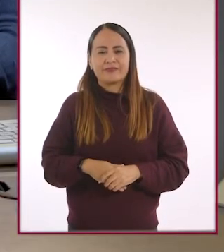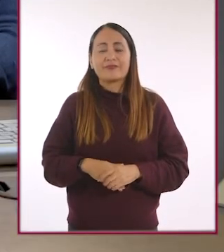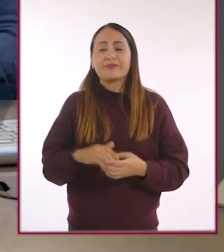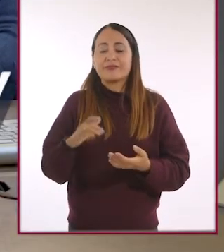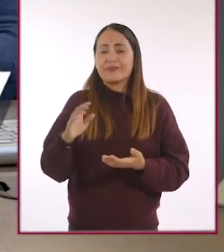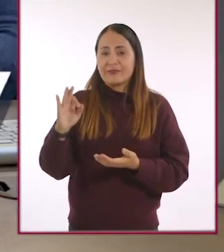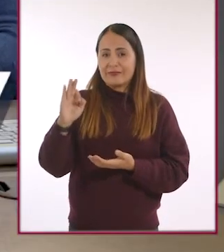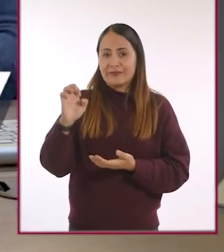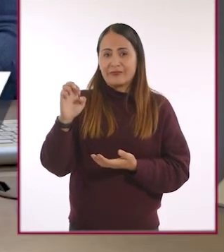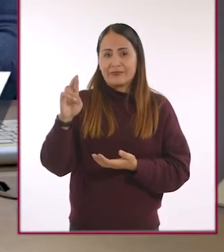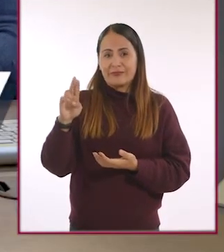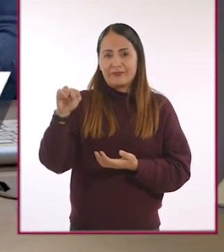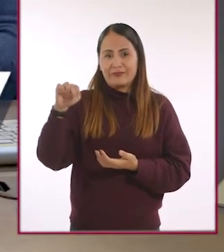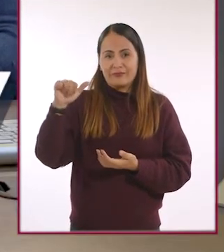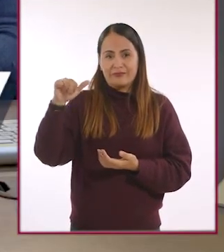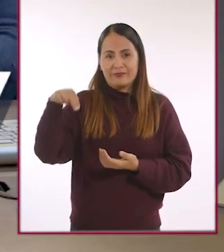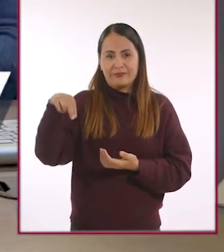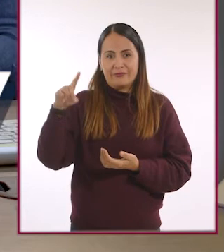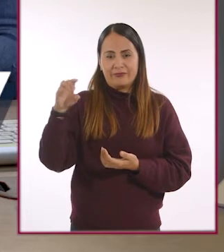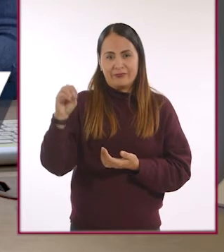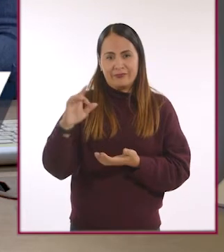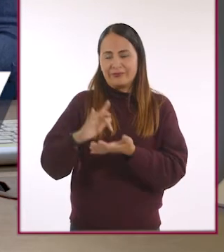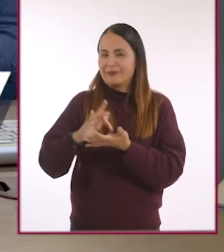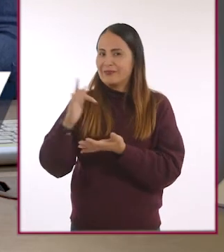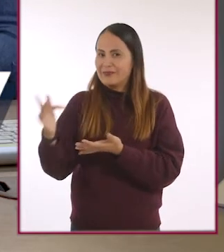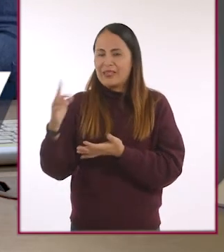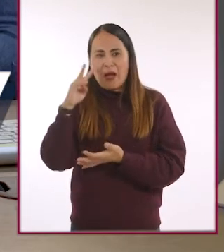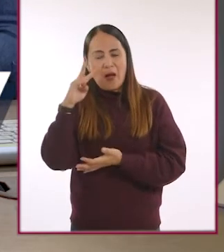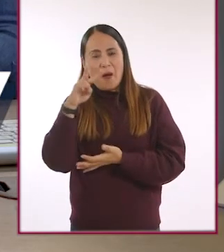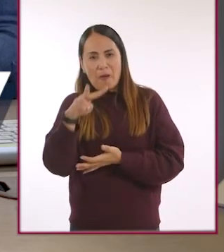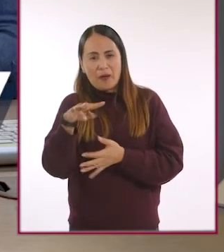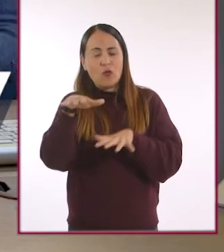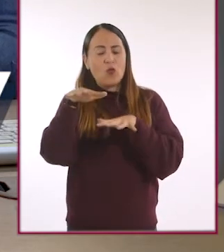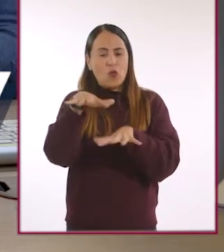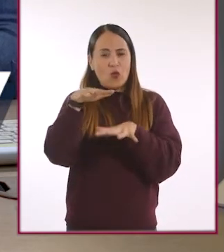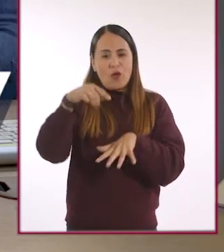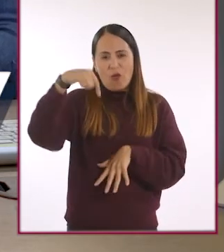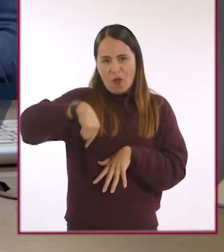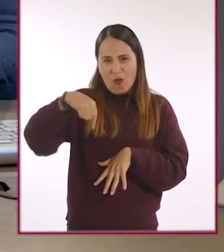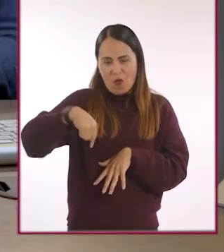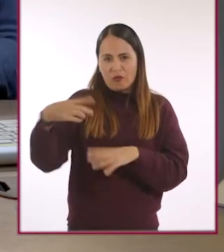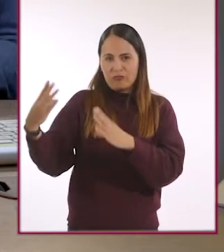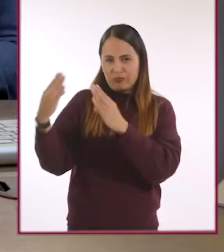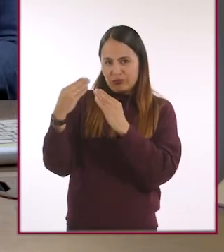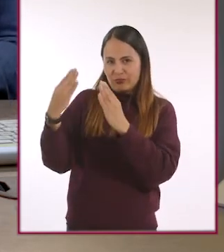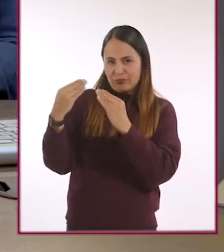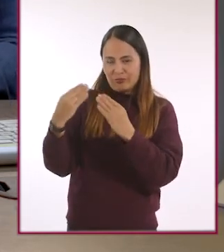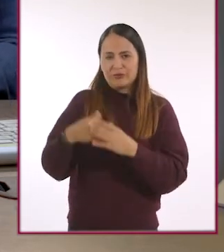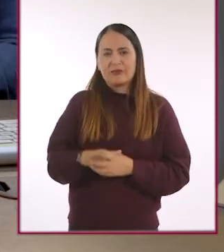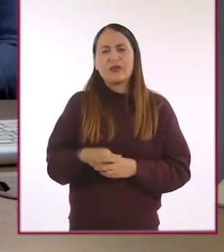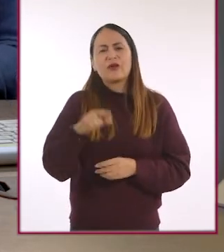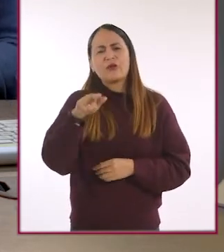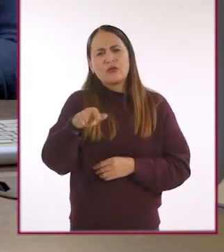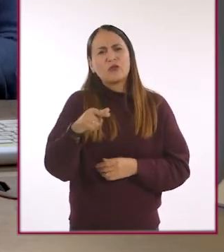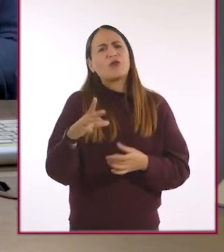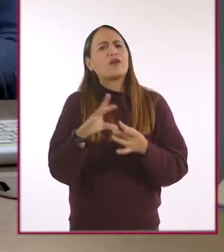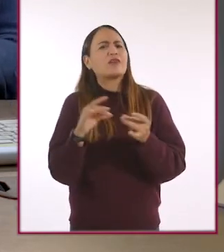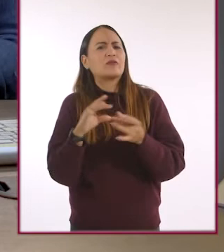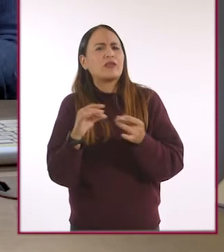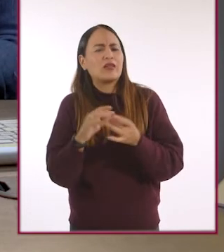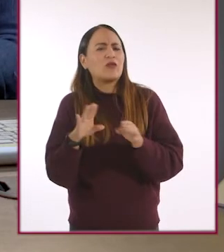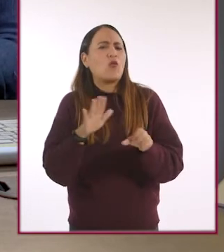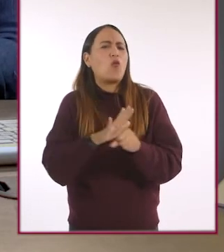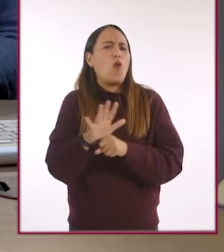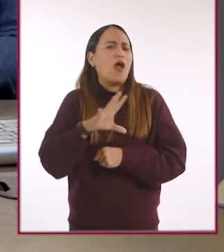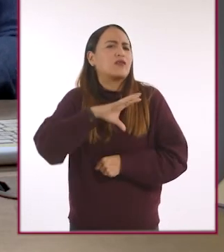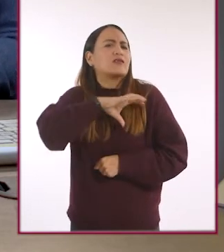Agradecemos a Fernando Campos por revestir con espectaculares efectos visuales a los saberes digitales. Cuéntanos acerca de cuáles son sus efectos